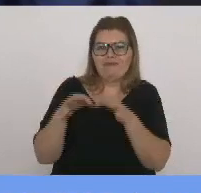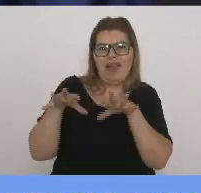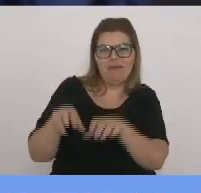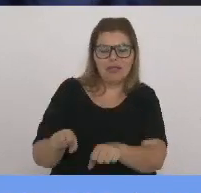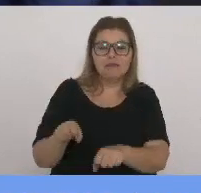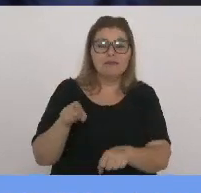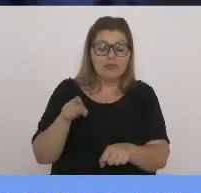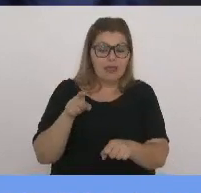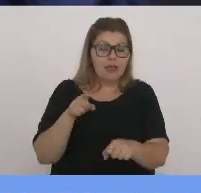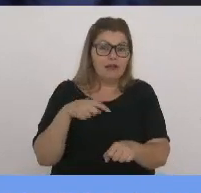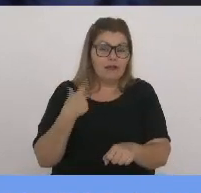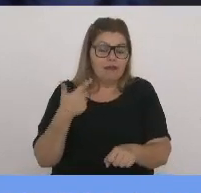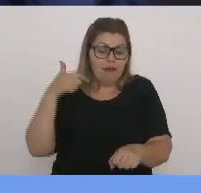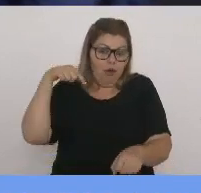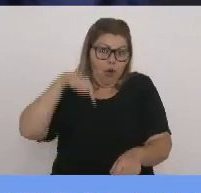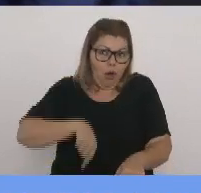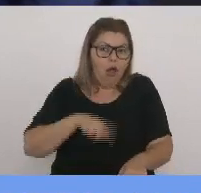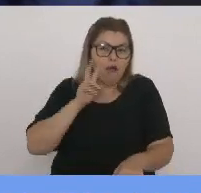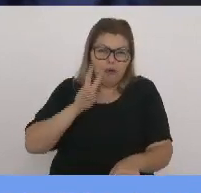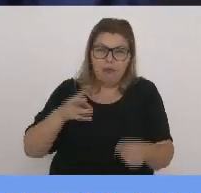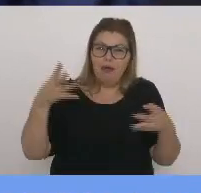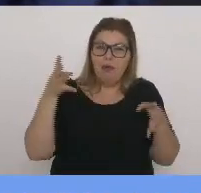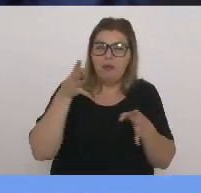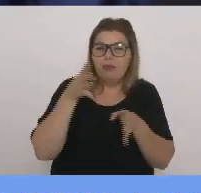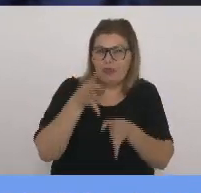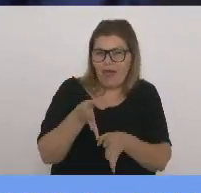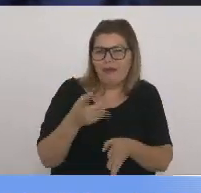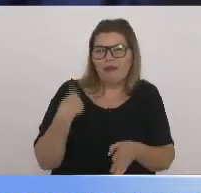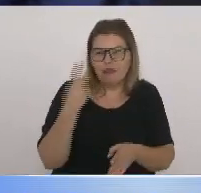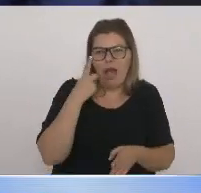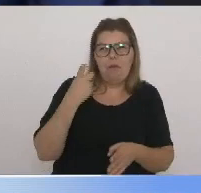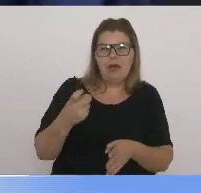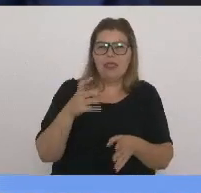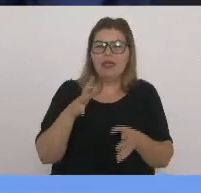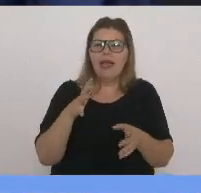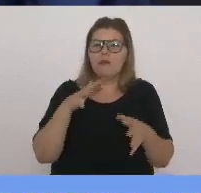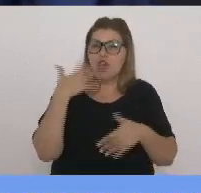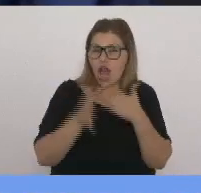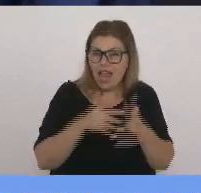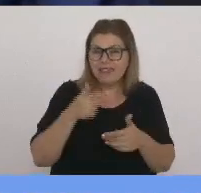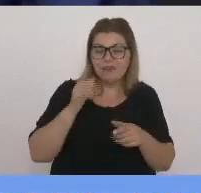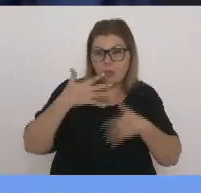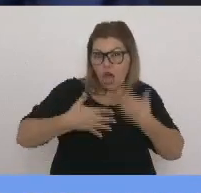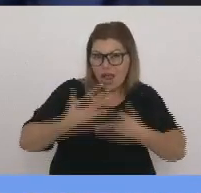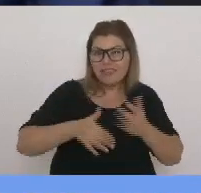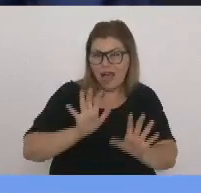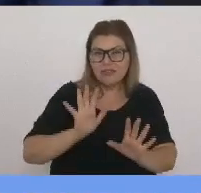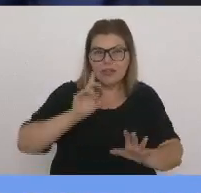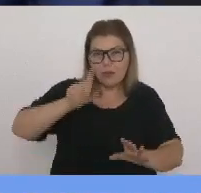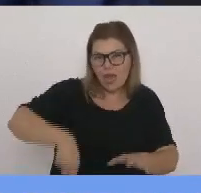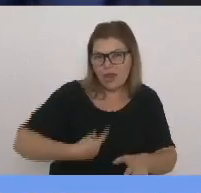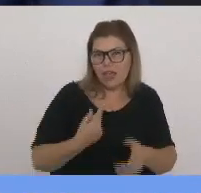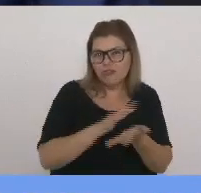que la violencia no es el camino y que el diálogo y la paz siempre deben prevalecer. Si la guerra nos hizo